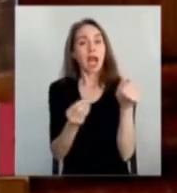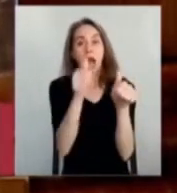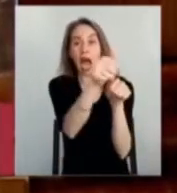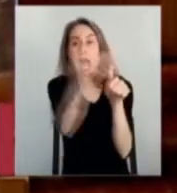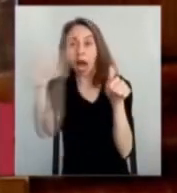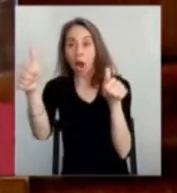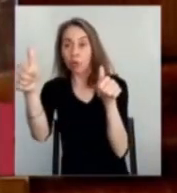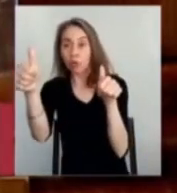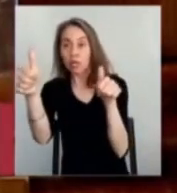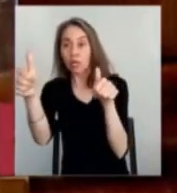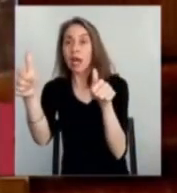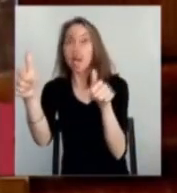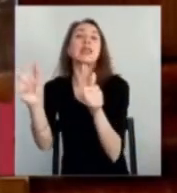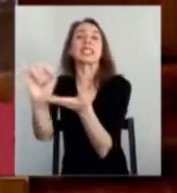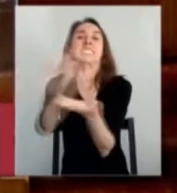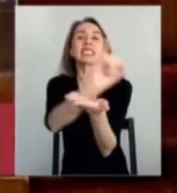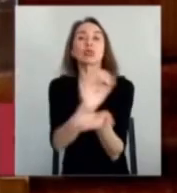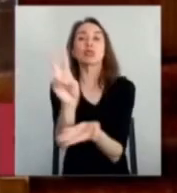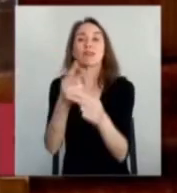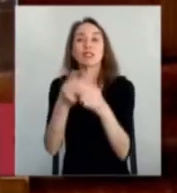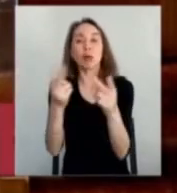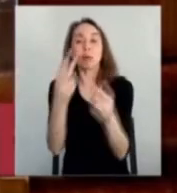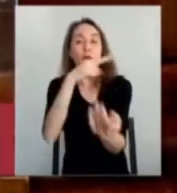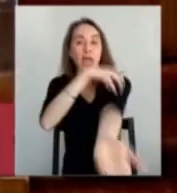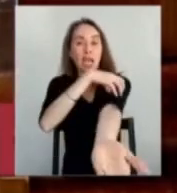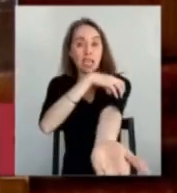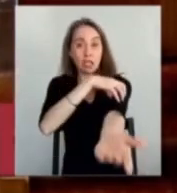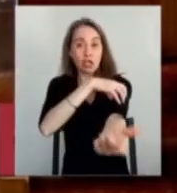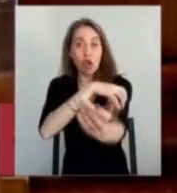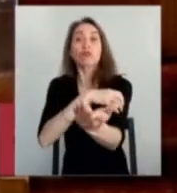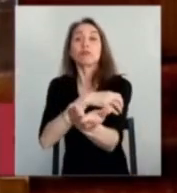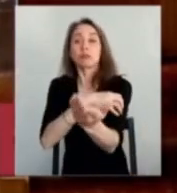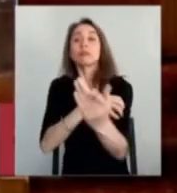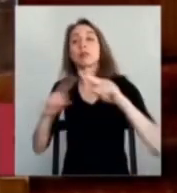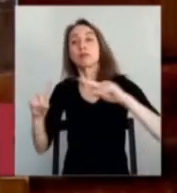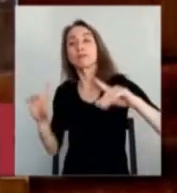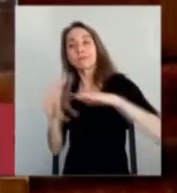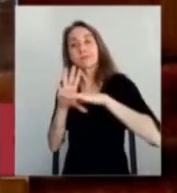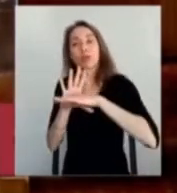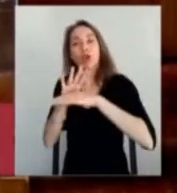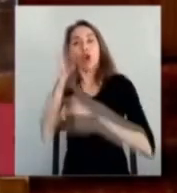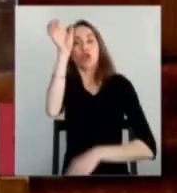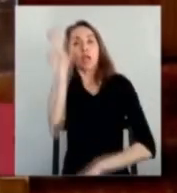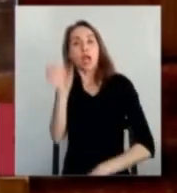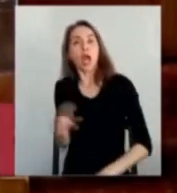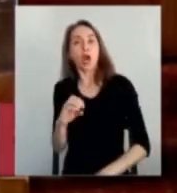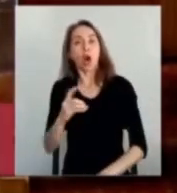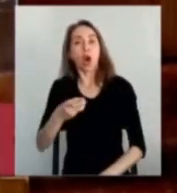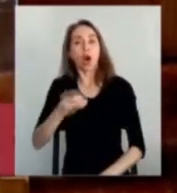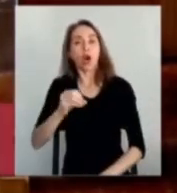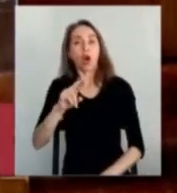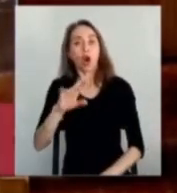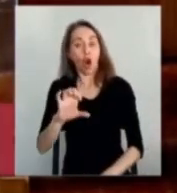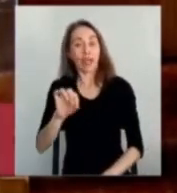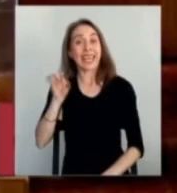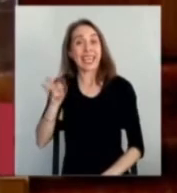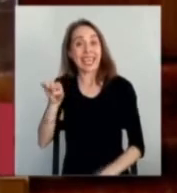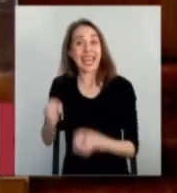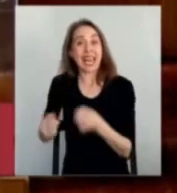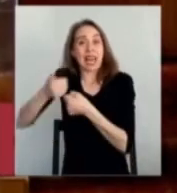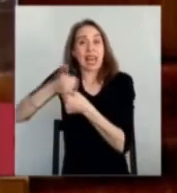servicios públicos regionales con el respectivo gobernador regional quien finalmente tendrá